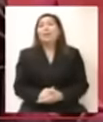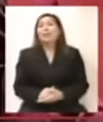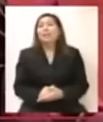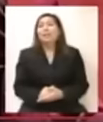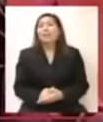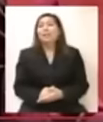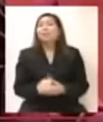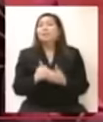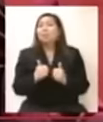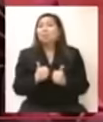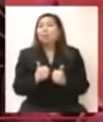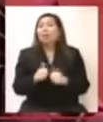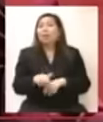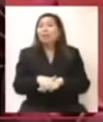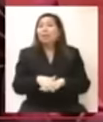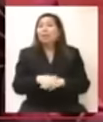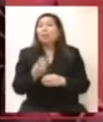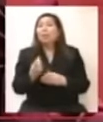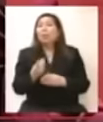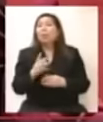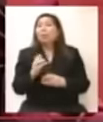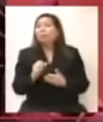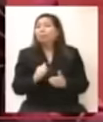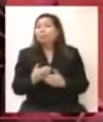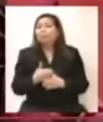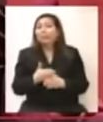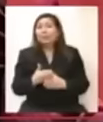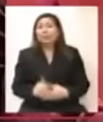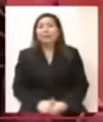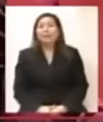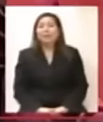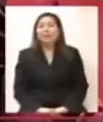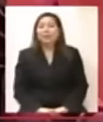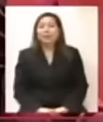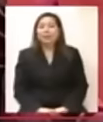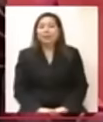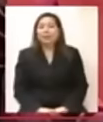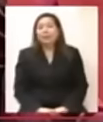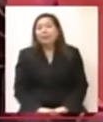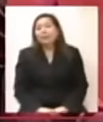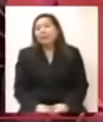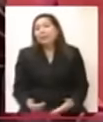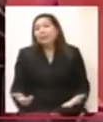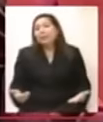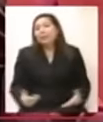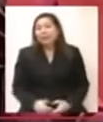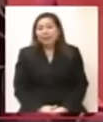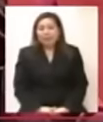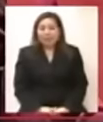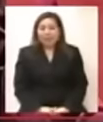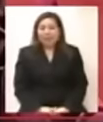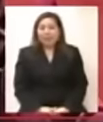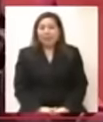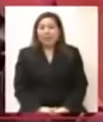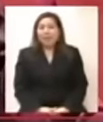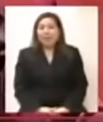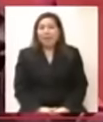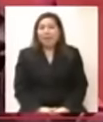es tan bueno este tratado Colombia no participa Bueno